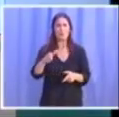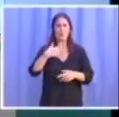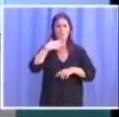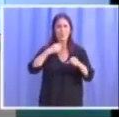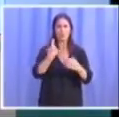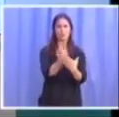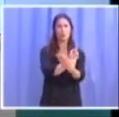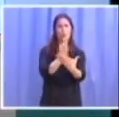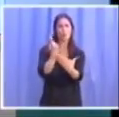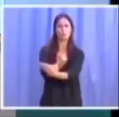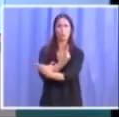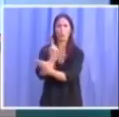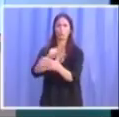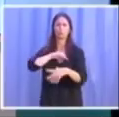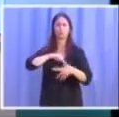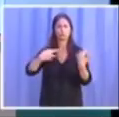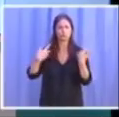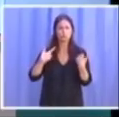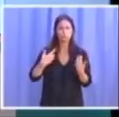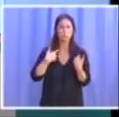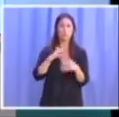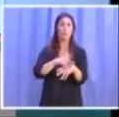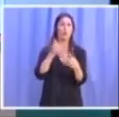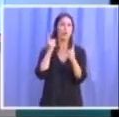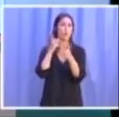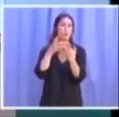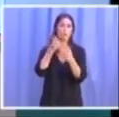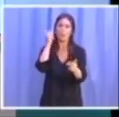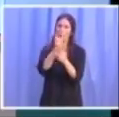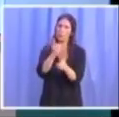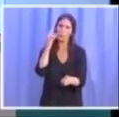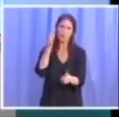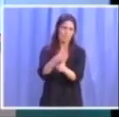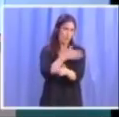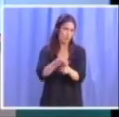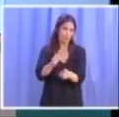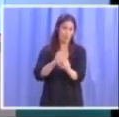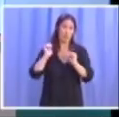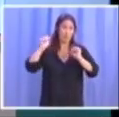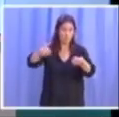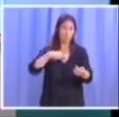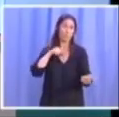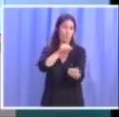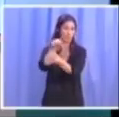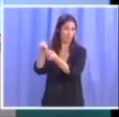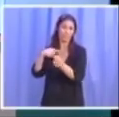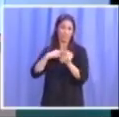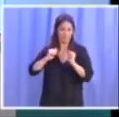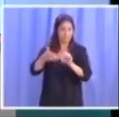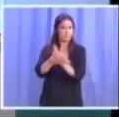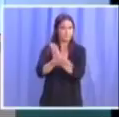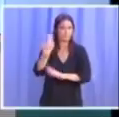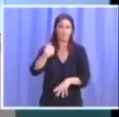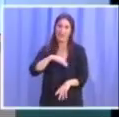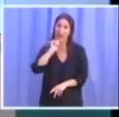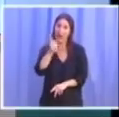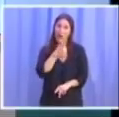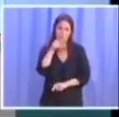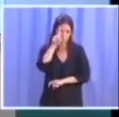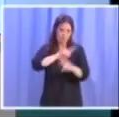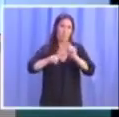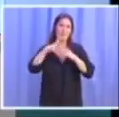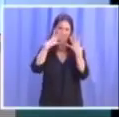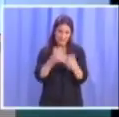que están sufriendo mucho. Lucha contra las mujeres maltratadas, lo he hecho al principio del debate, pero lo sigo insistiendo, es un problema muy